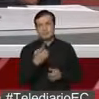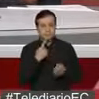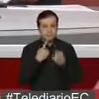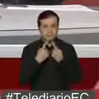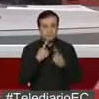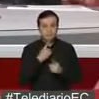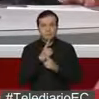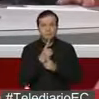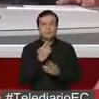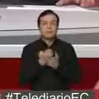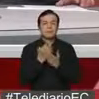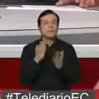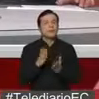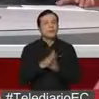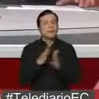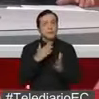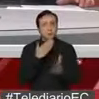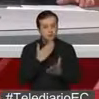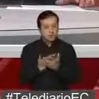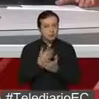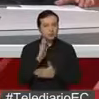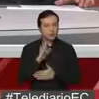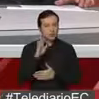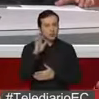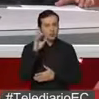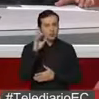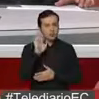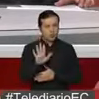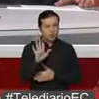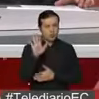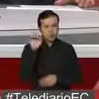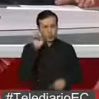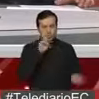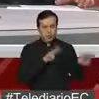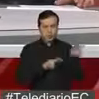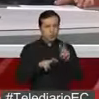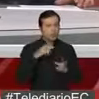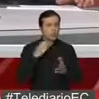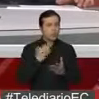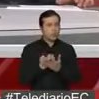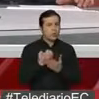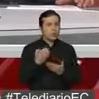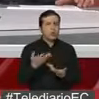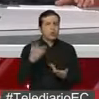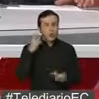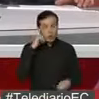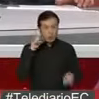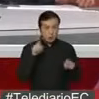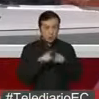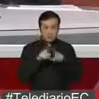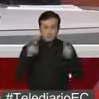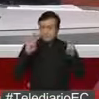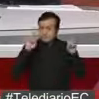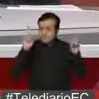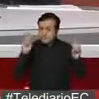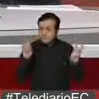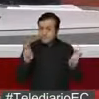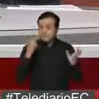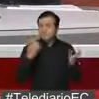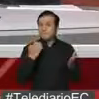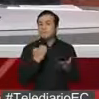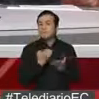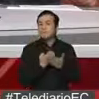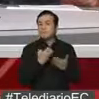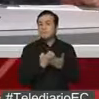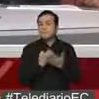Muchas gracias, economista. Bueno, desde su mirada económica, ¿cómo mira este acuerdo en materia económica